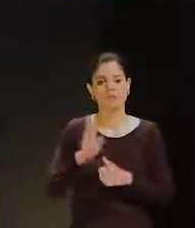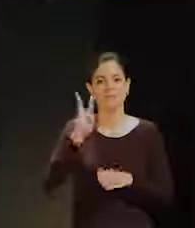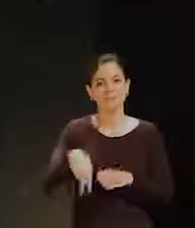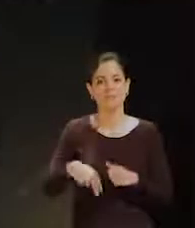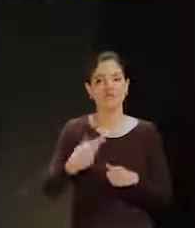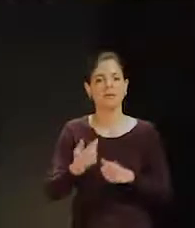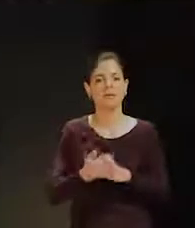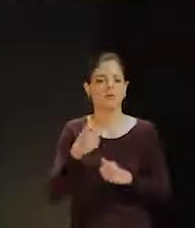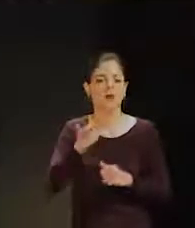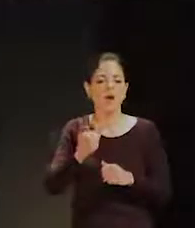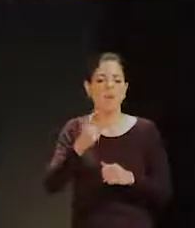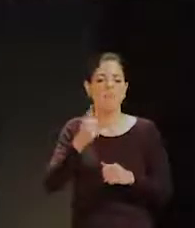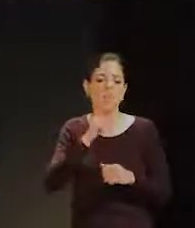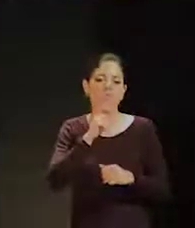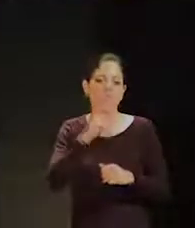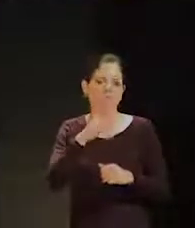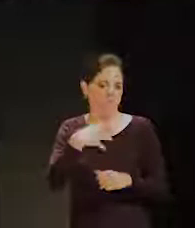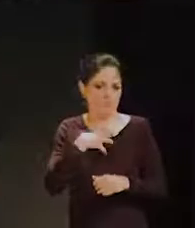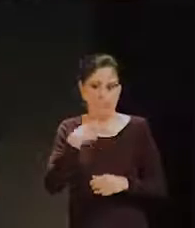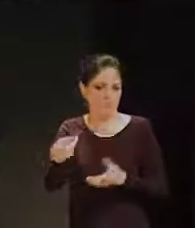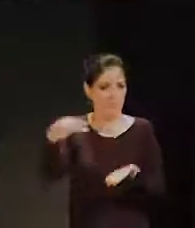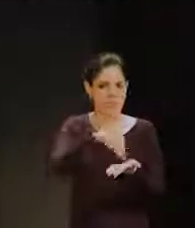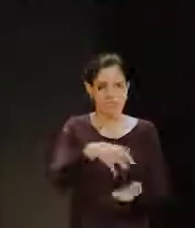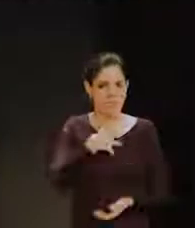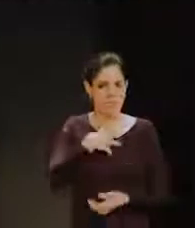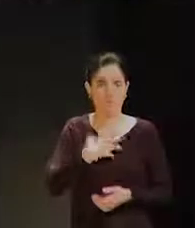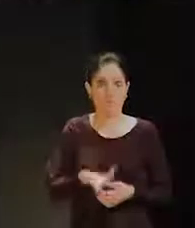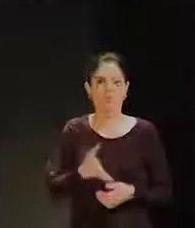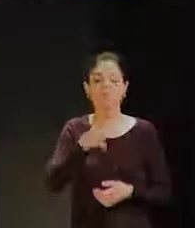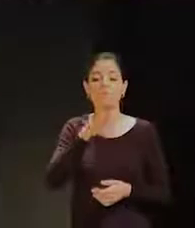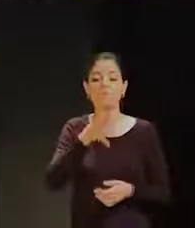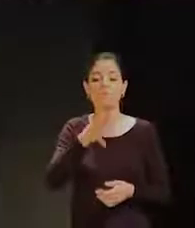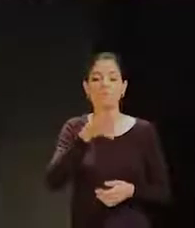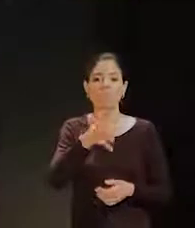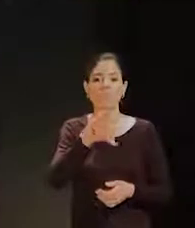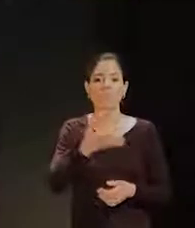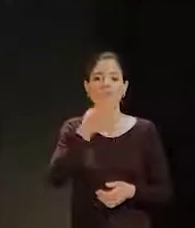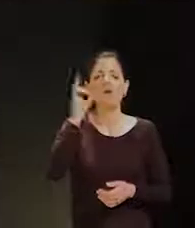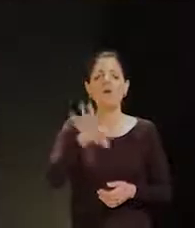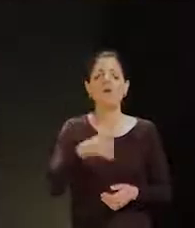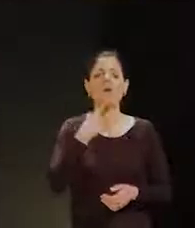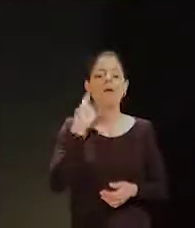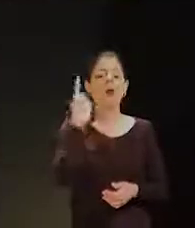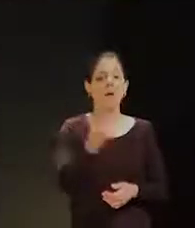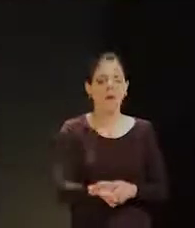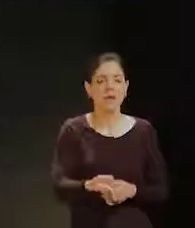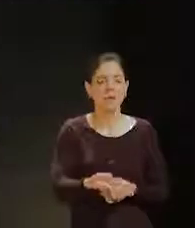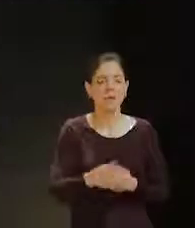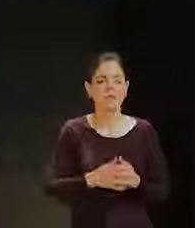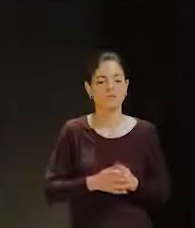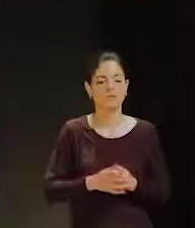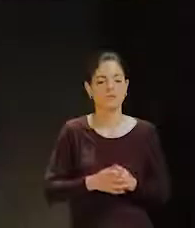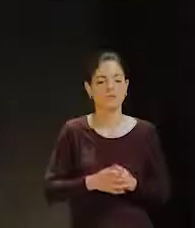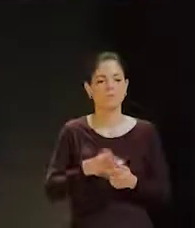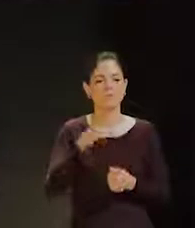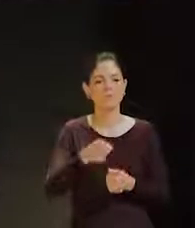dice, ya tú no puedes estar aquí porque alguien ha dicho que